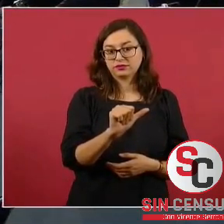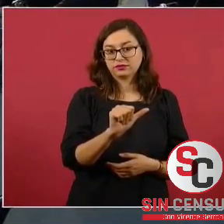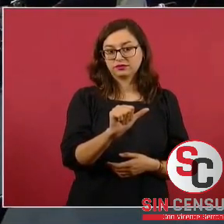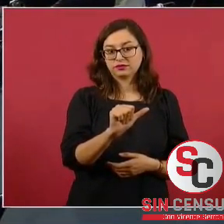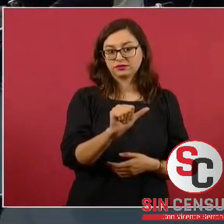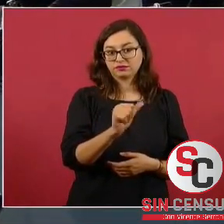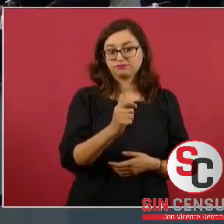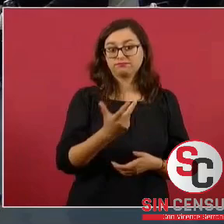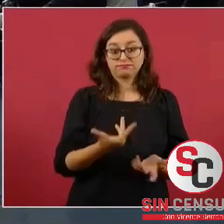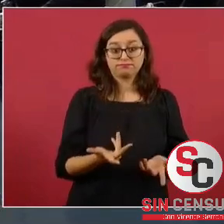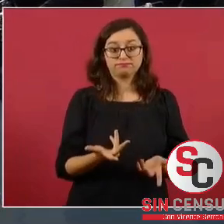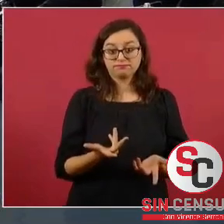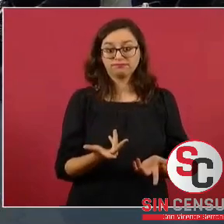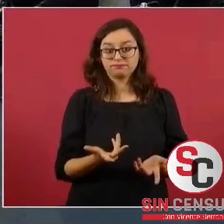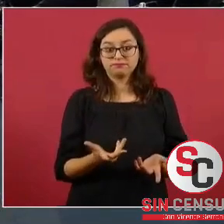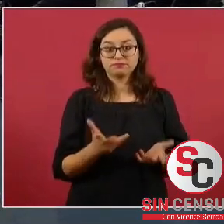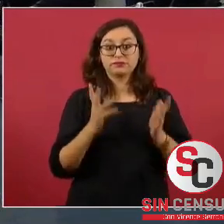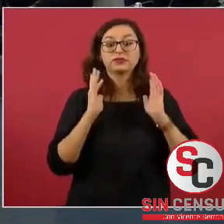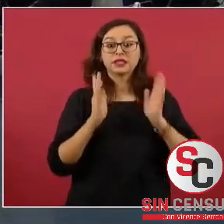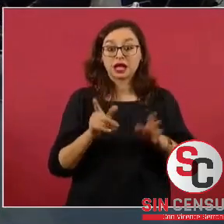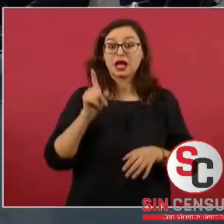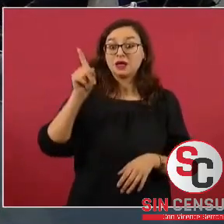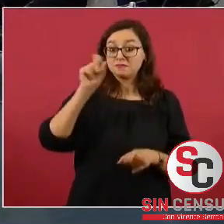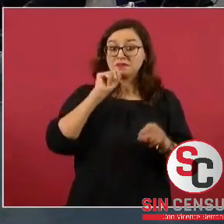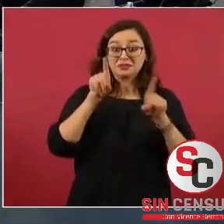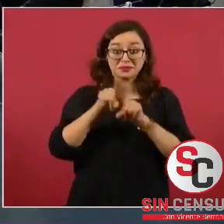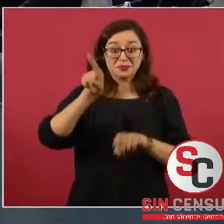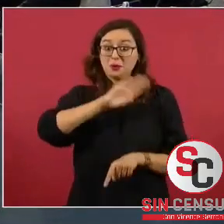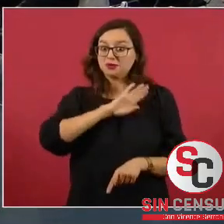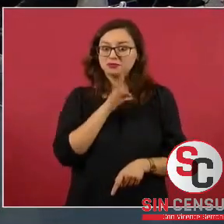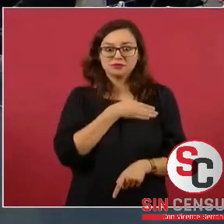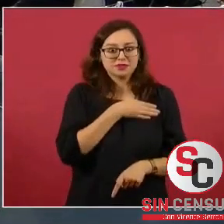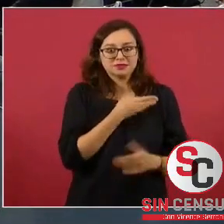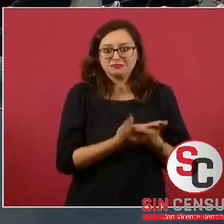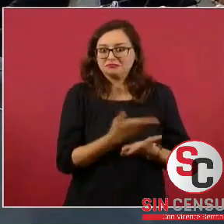que está siendo denunciada hasta en España,